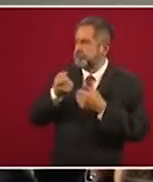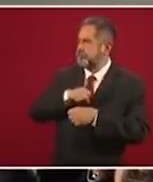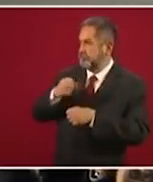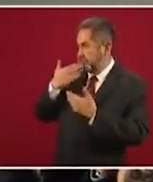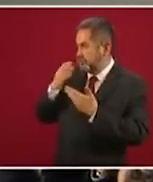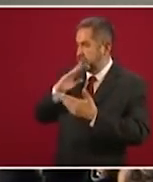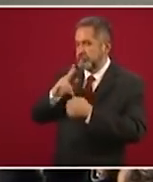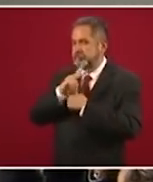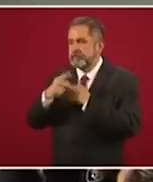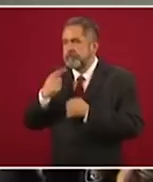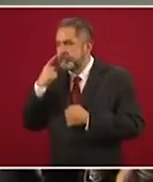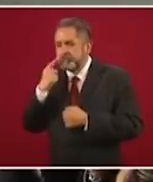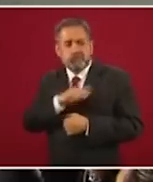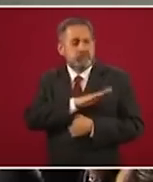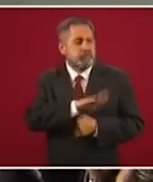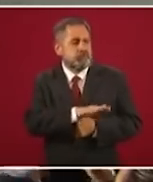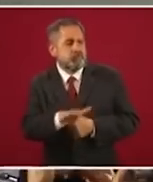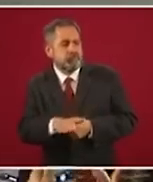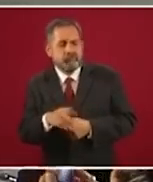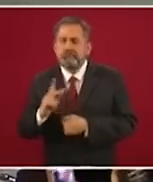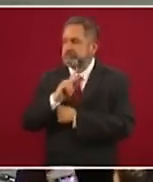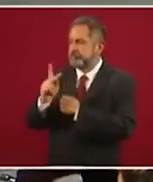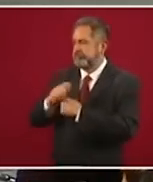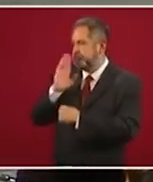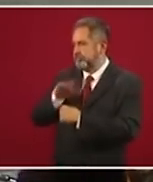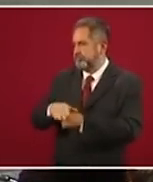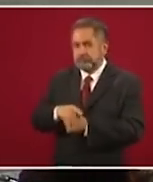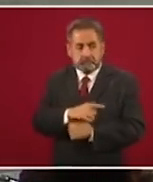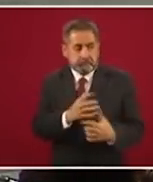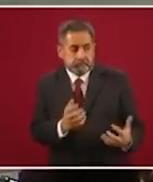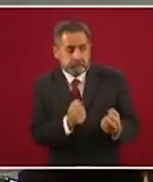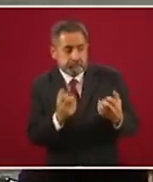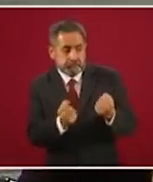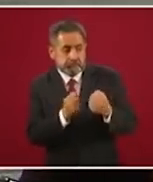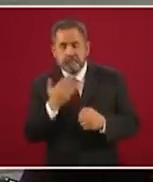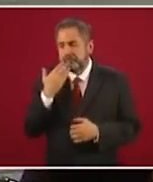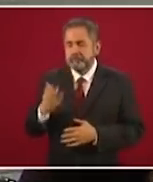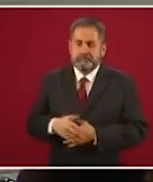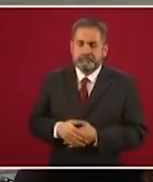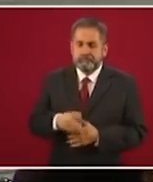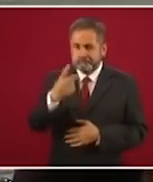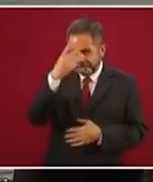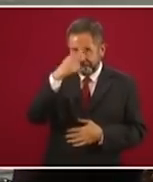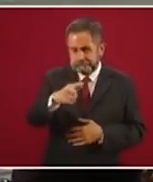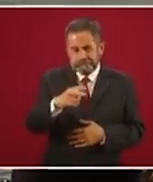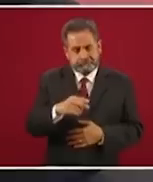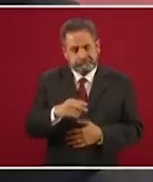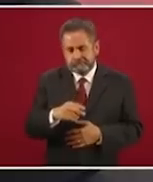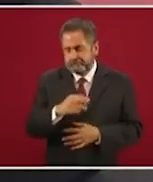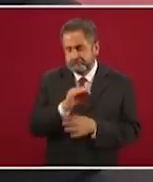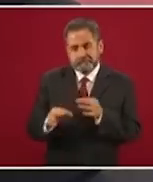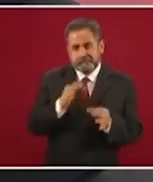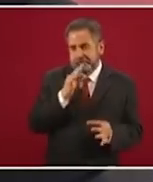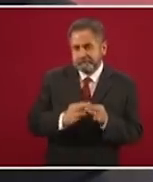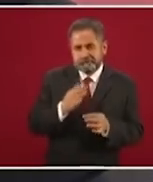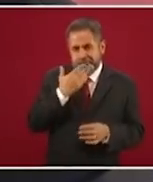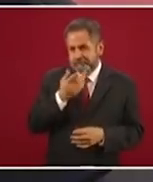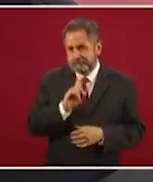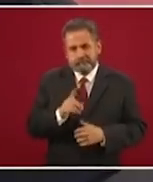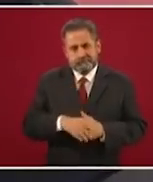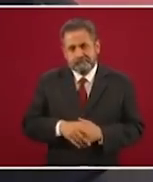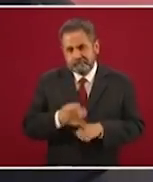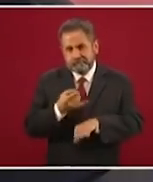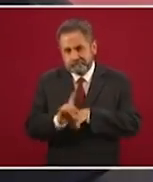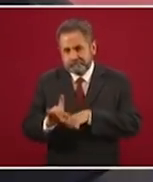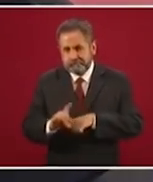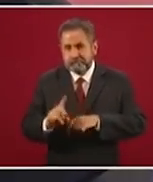salud. De eso no hay ninguna discusión, y México no está cumpliendo con esa tarea, y es desde el